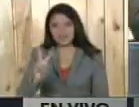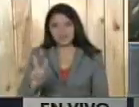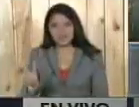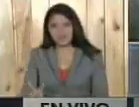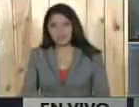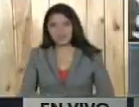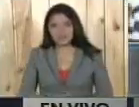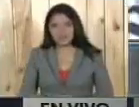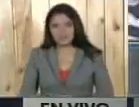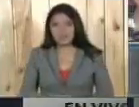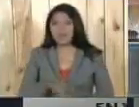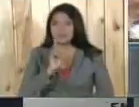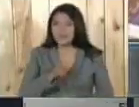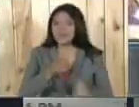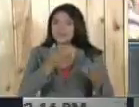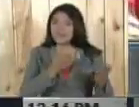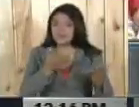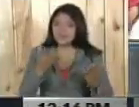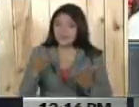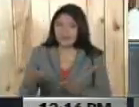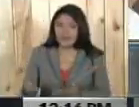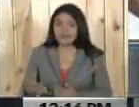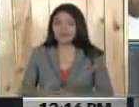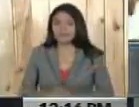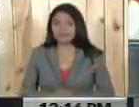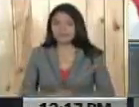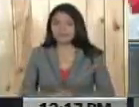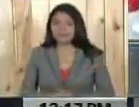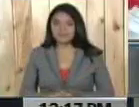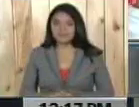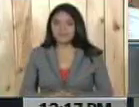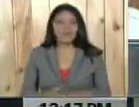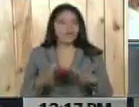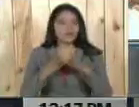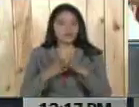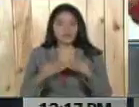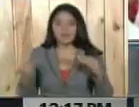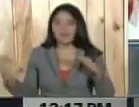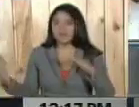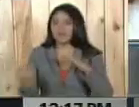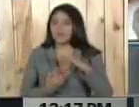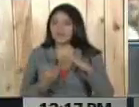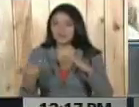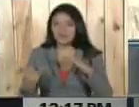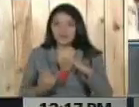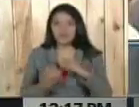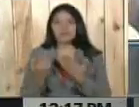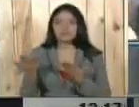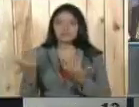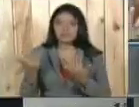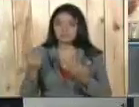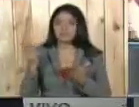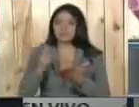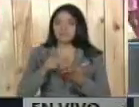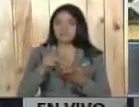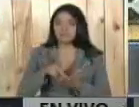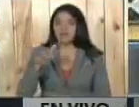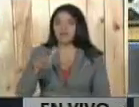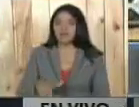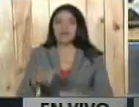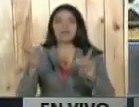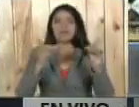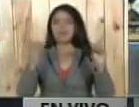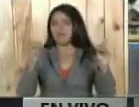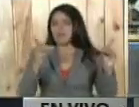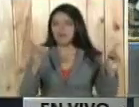E invitar a todos los actores institucionales a incorporarse al diálogo